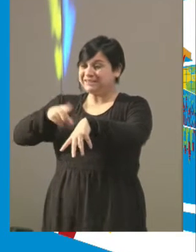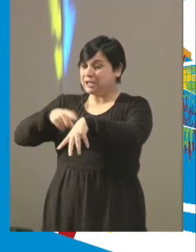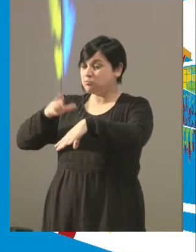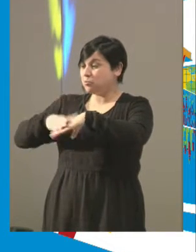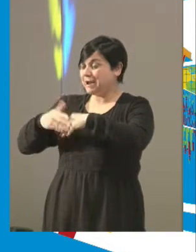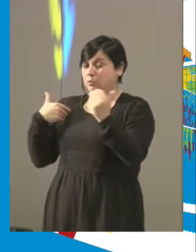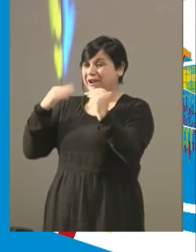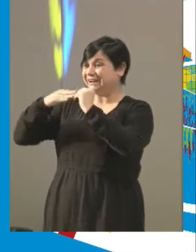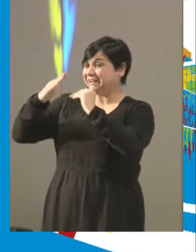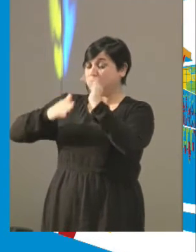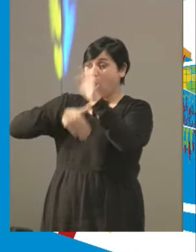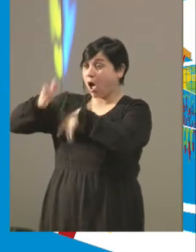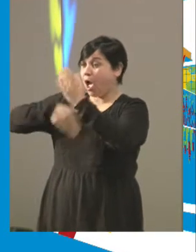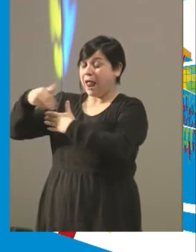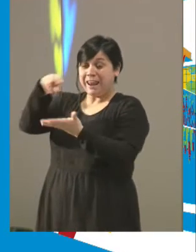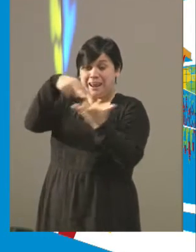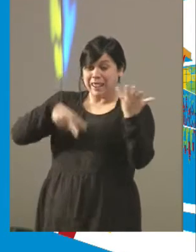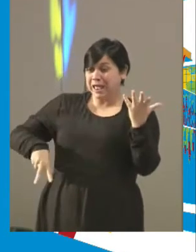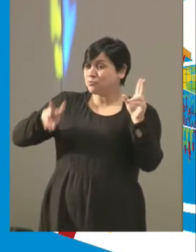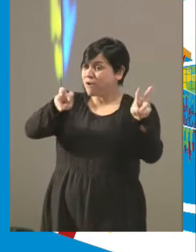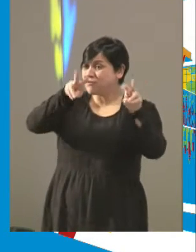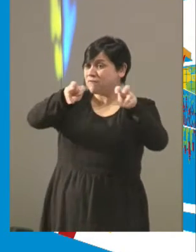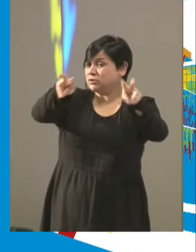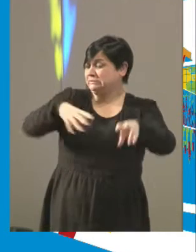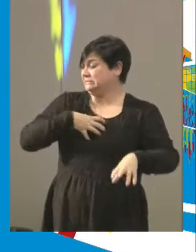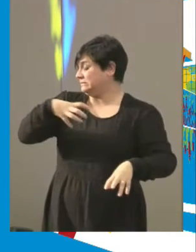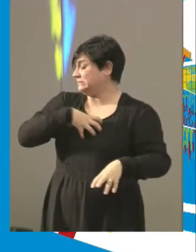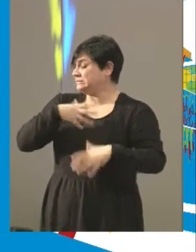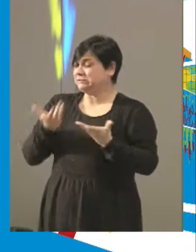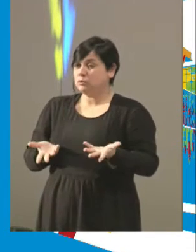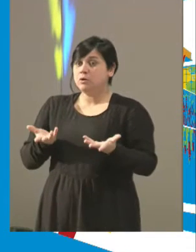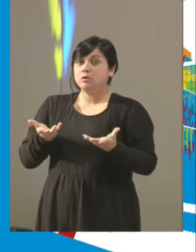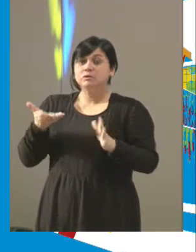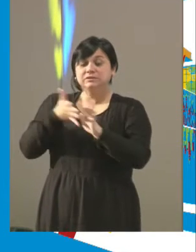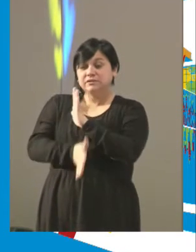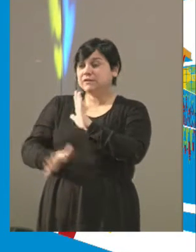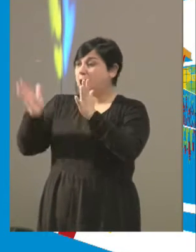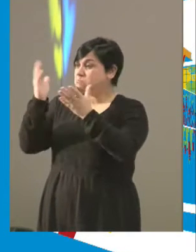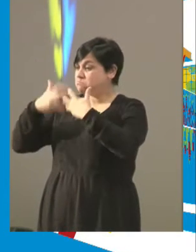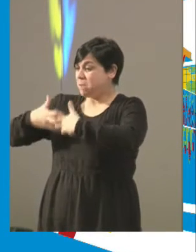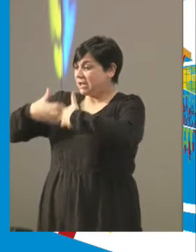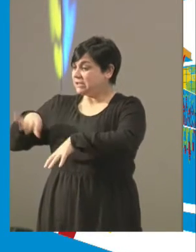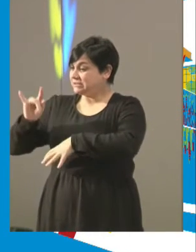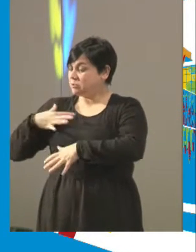mantener el ritmo de leerse todos los artículos científicos que se publican en su campo y en cambio las máquinas